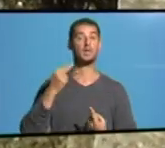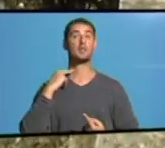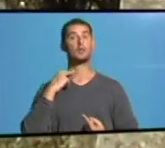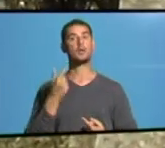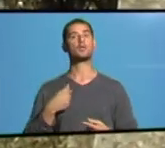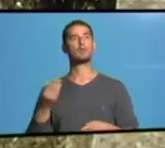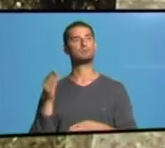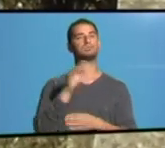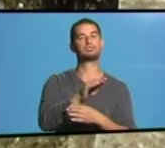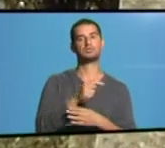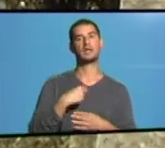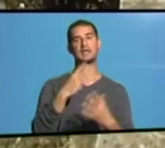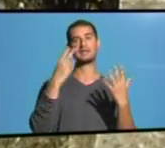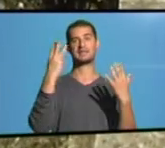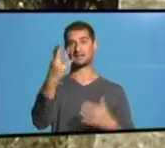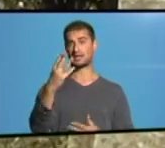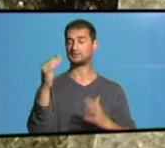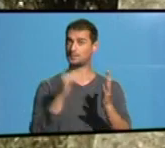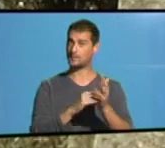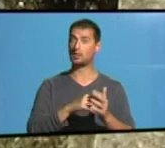mantén 3.000 postos de traballo na provincia.